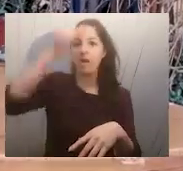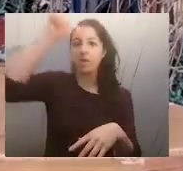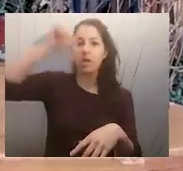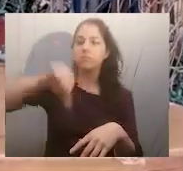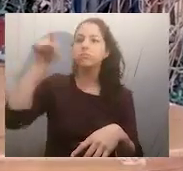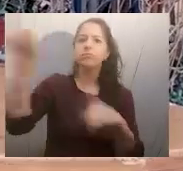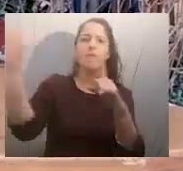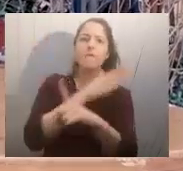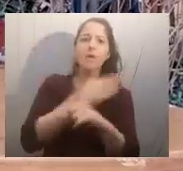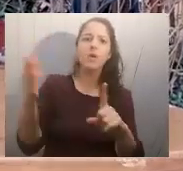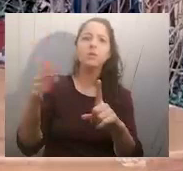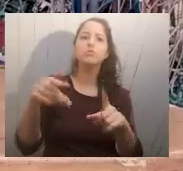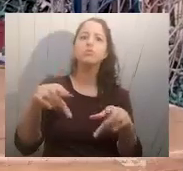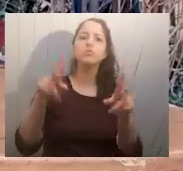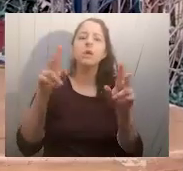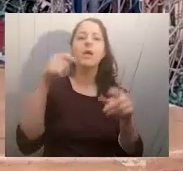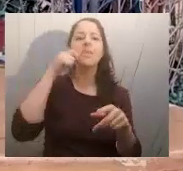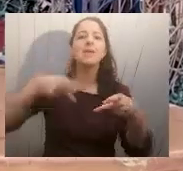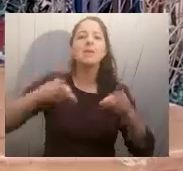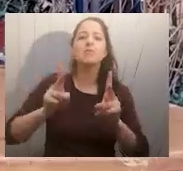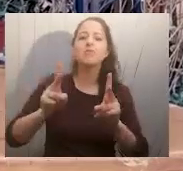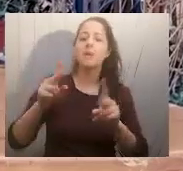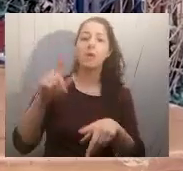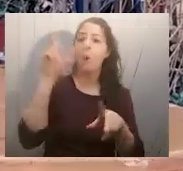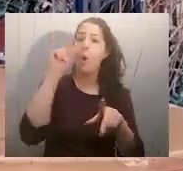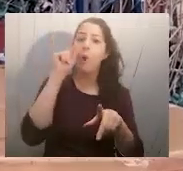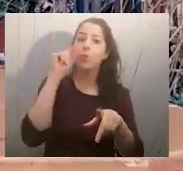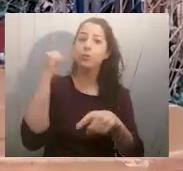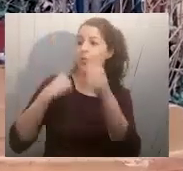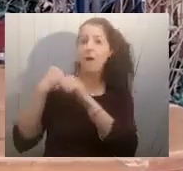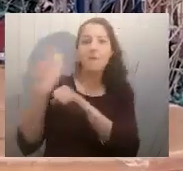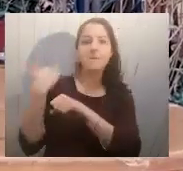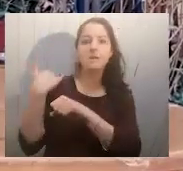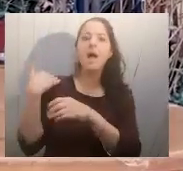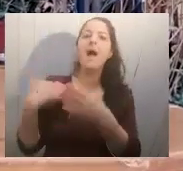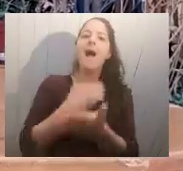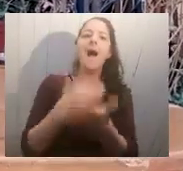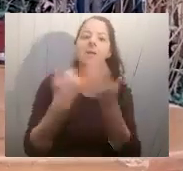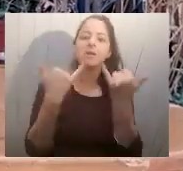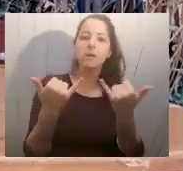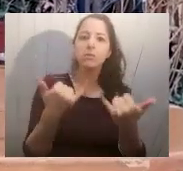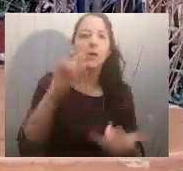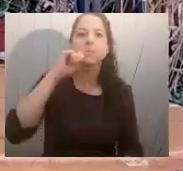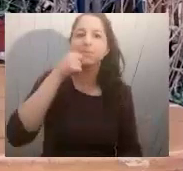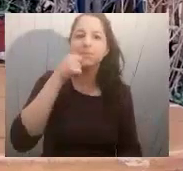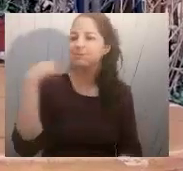derechos humanos cometidas desde octubre pasado son una herencia de la impunidad en los crímenes en